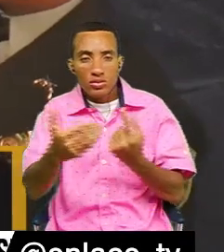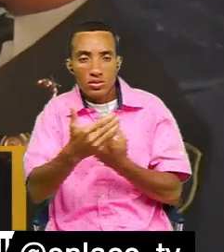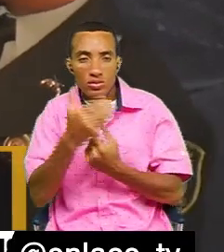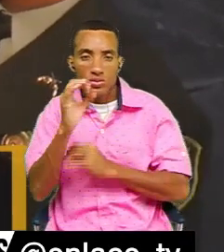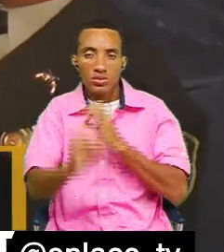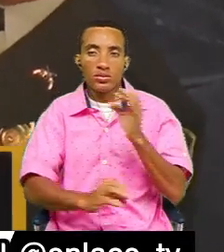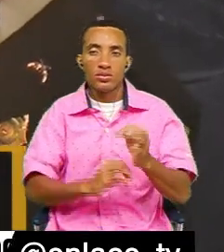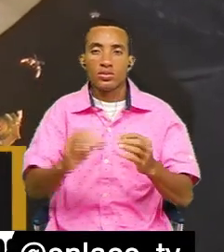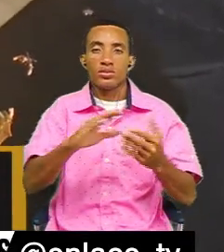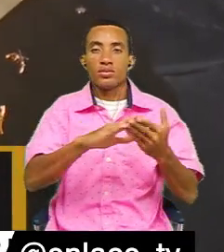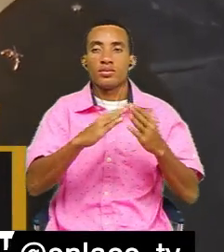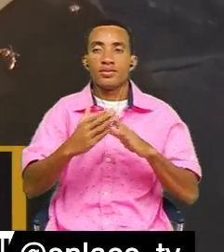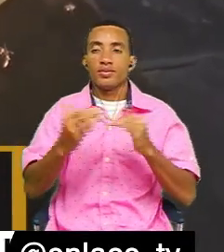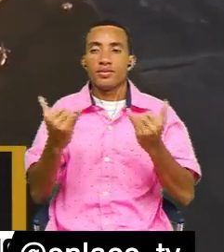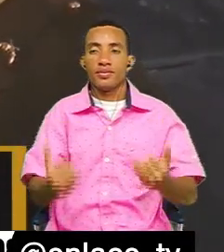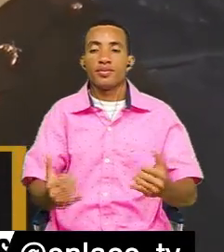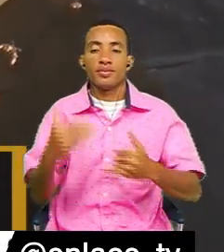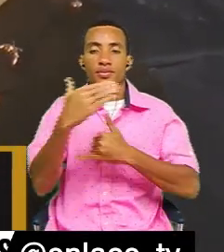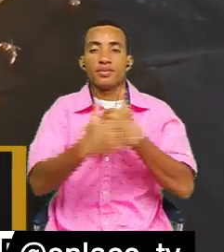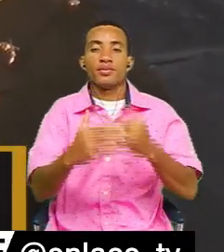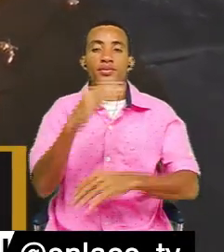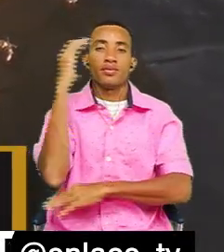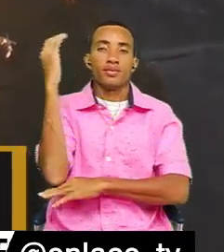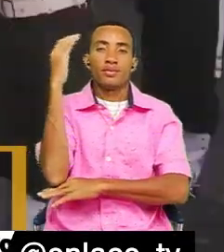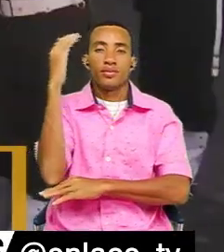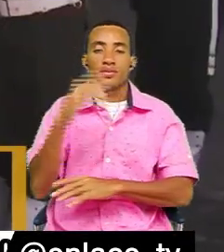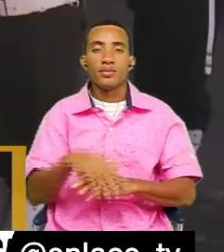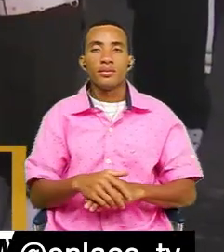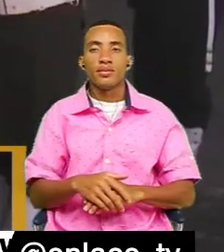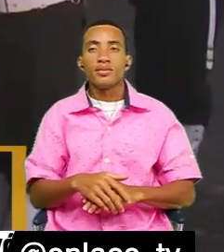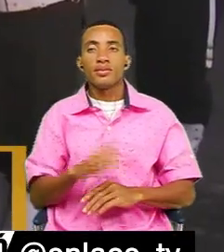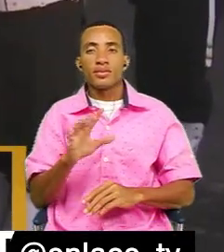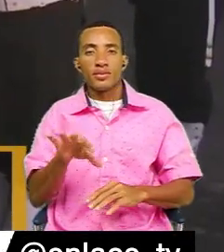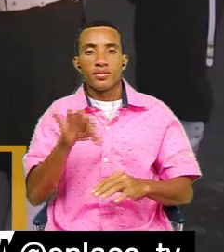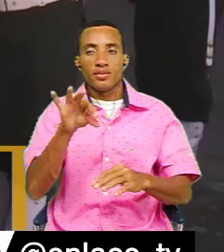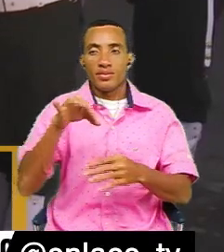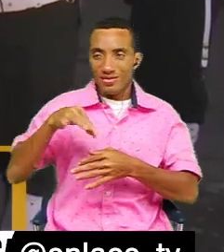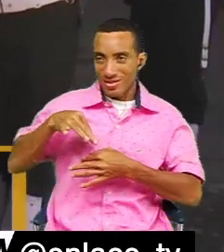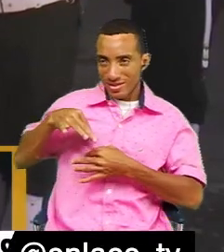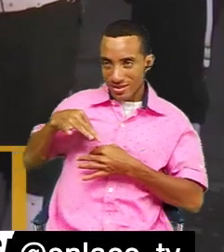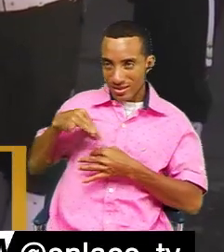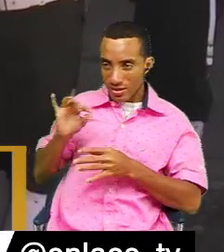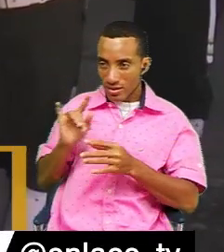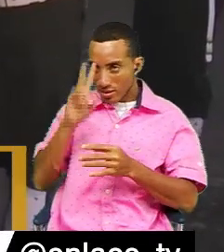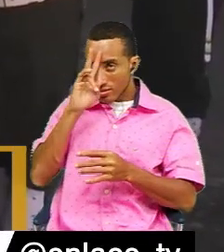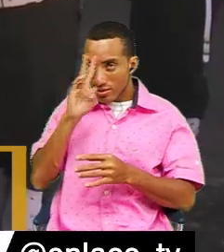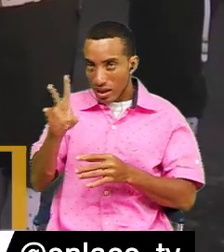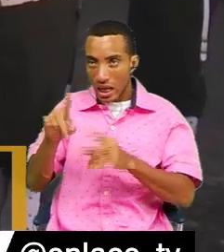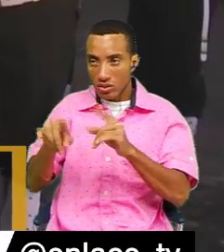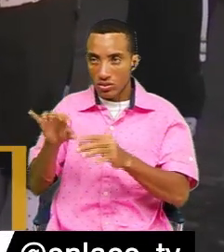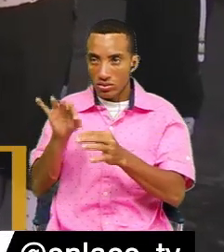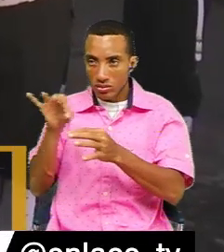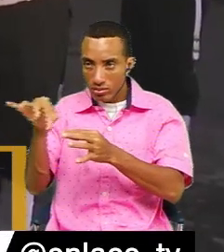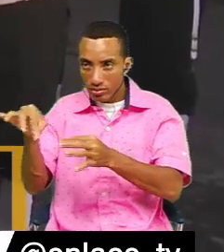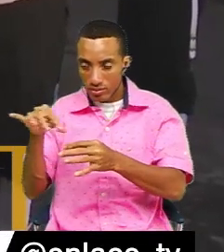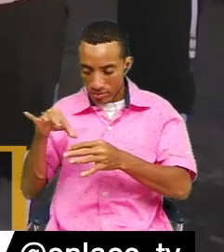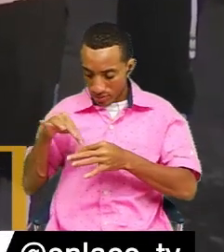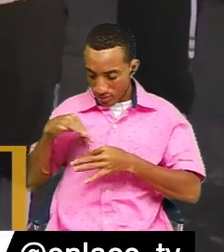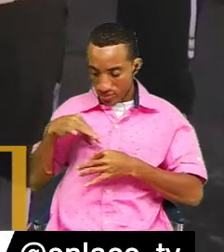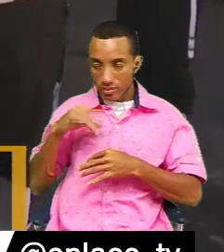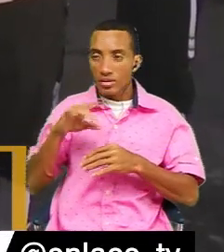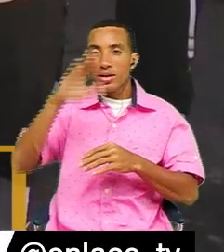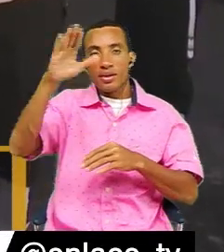zona del país. Pues en estos momentos se imponen cada una de las medallerías y de los reconocimientos a los oficiales que han sido